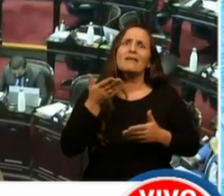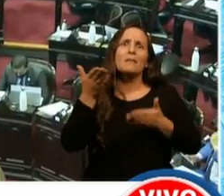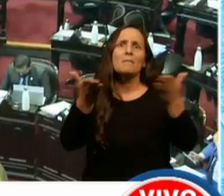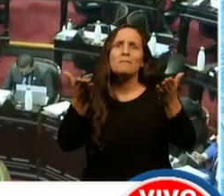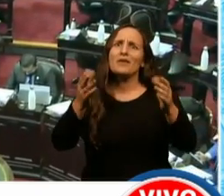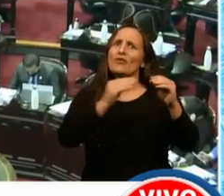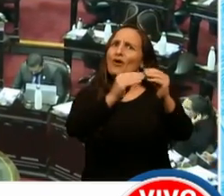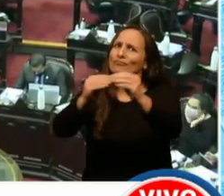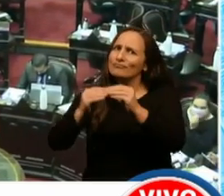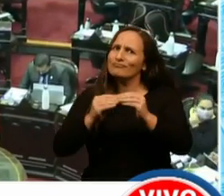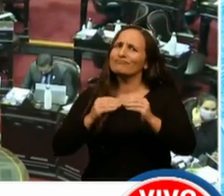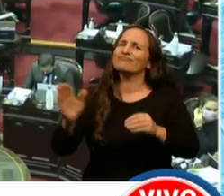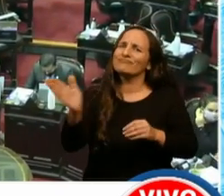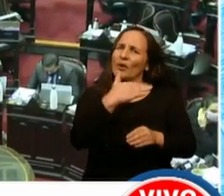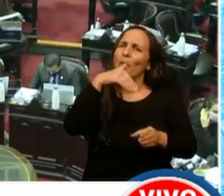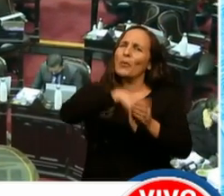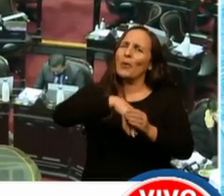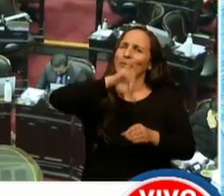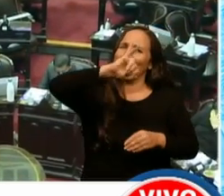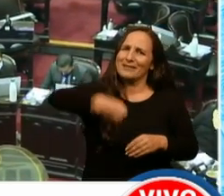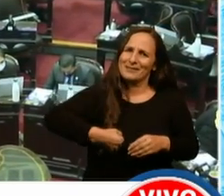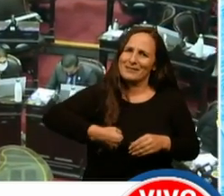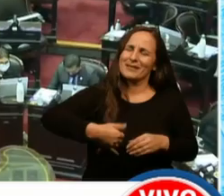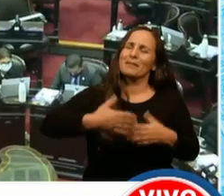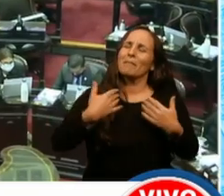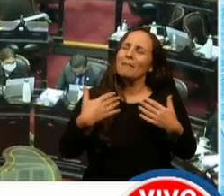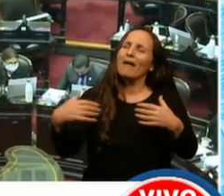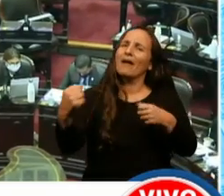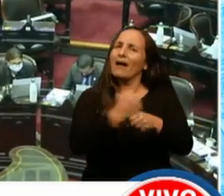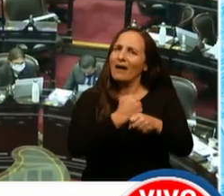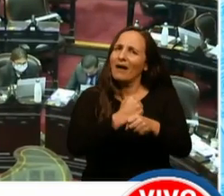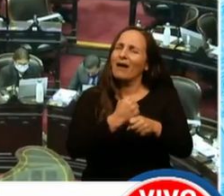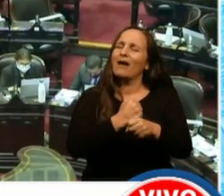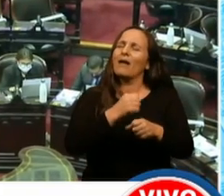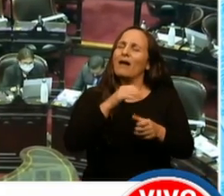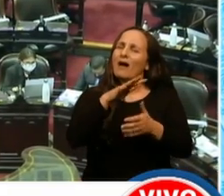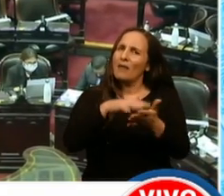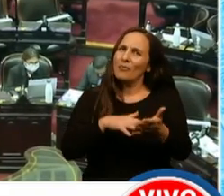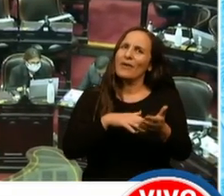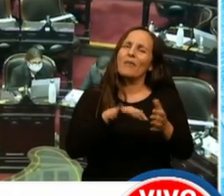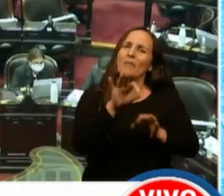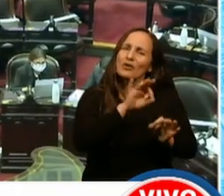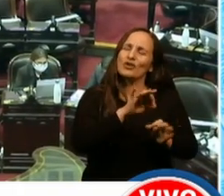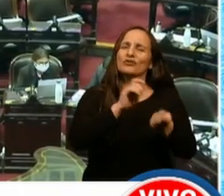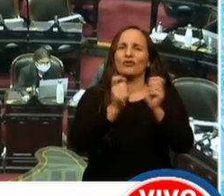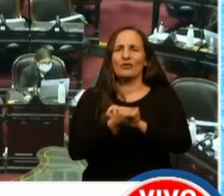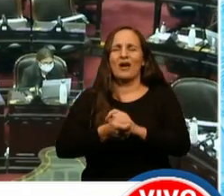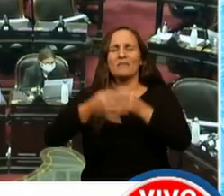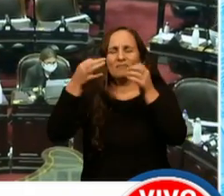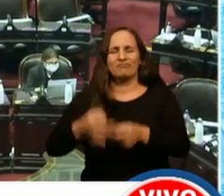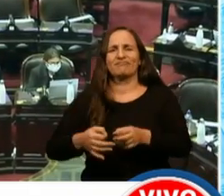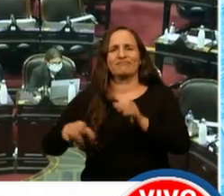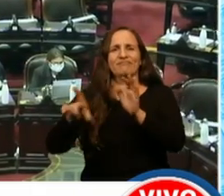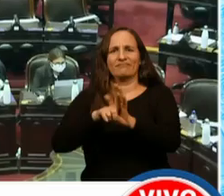a votar y acompañar en la sanción y transformarlo y darle la sanción definitiva